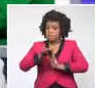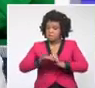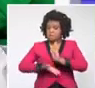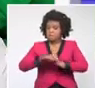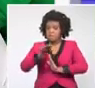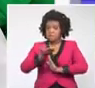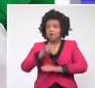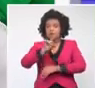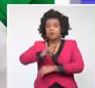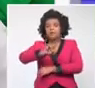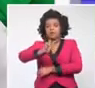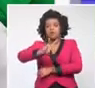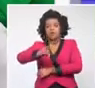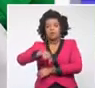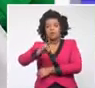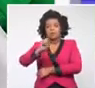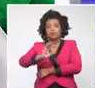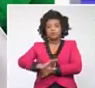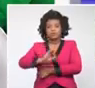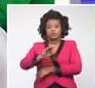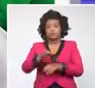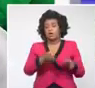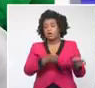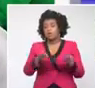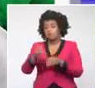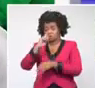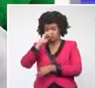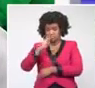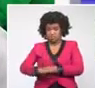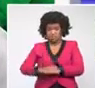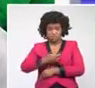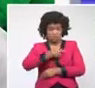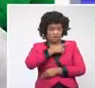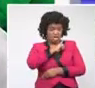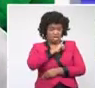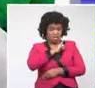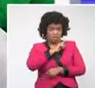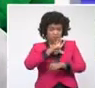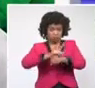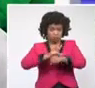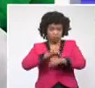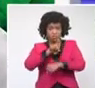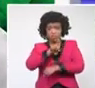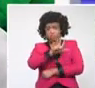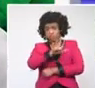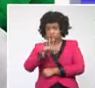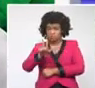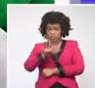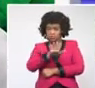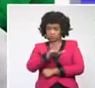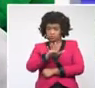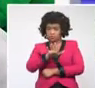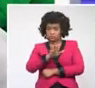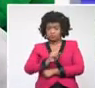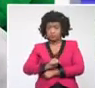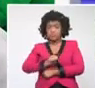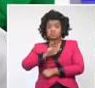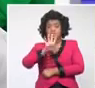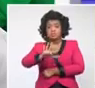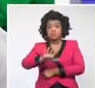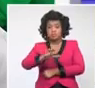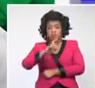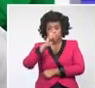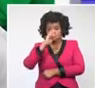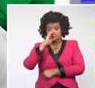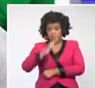93,1% y de los casos pediátricos diagnosticados ayer, de los 155, hay 5 menores de un año